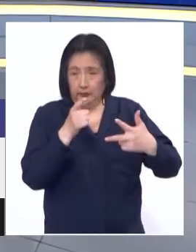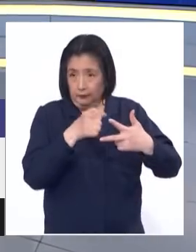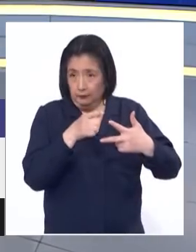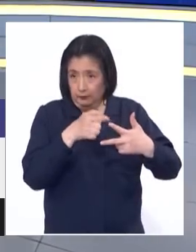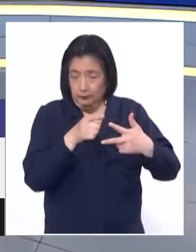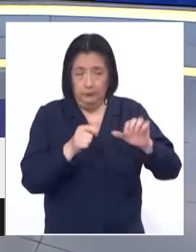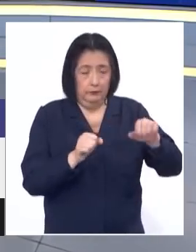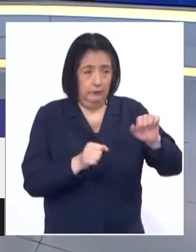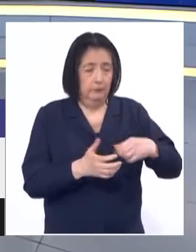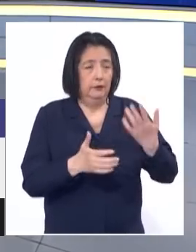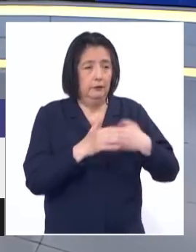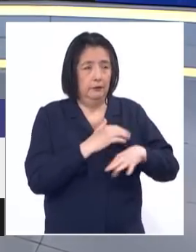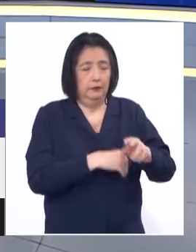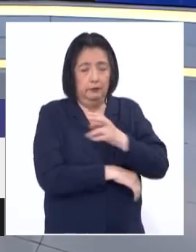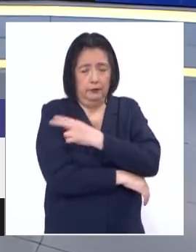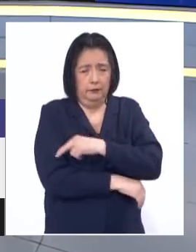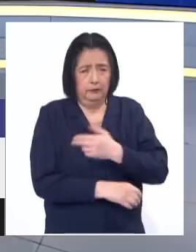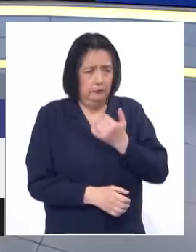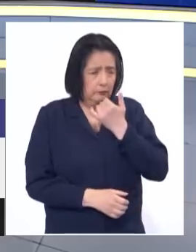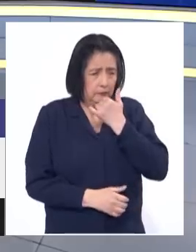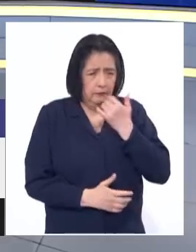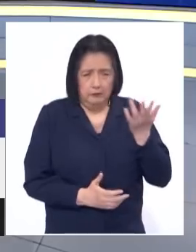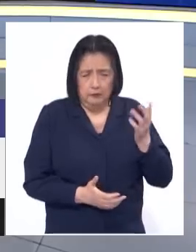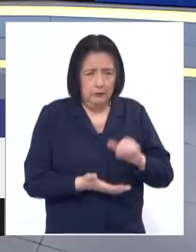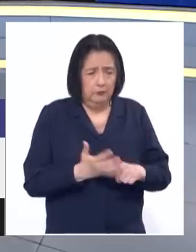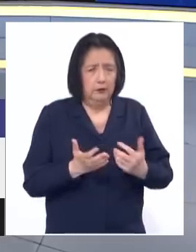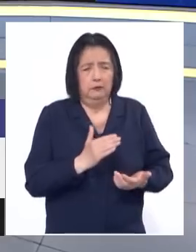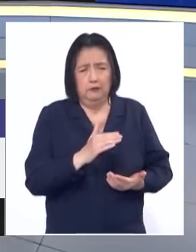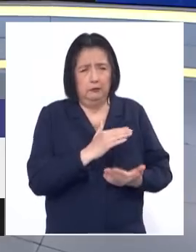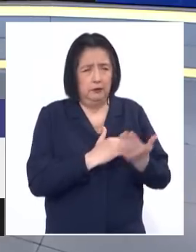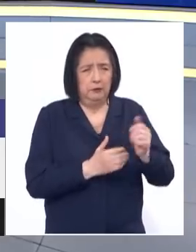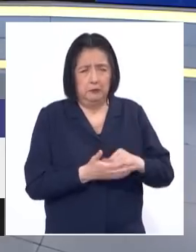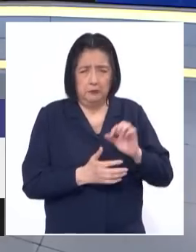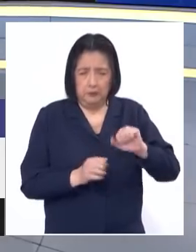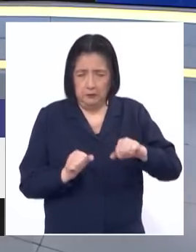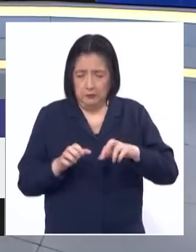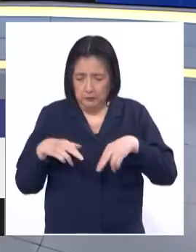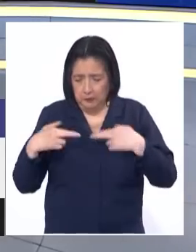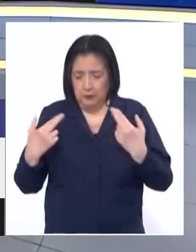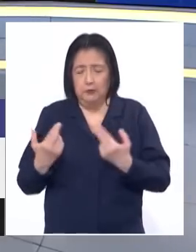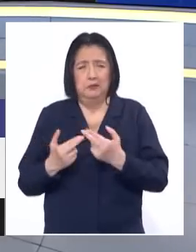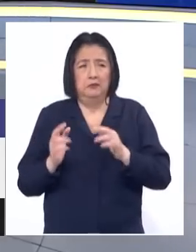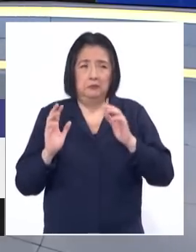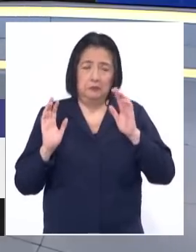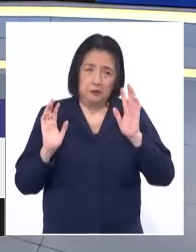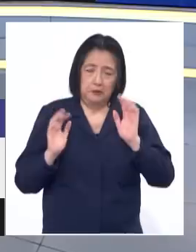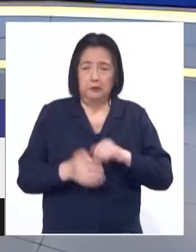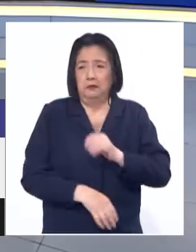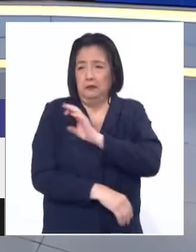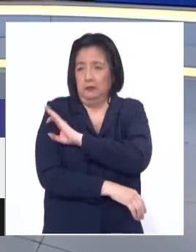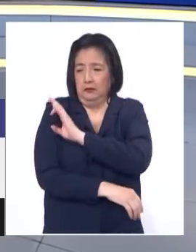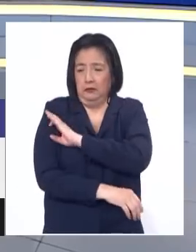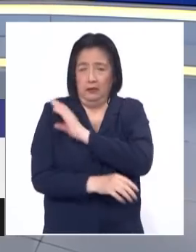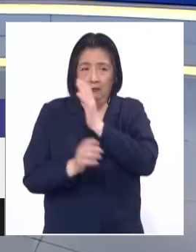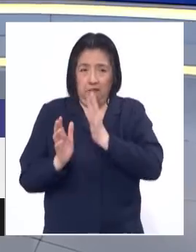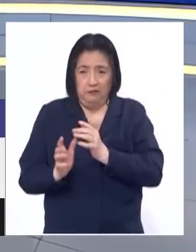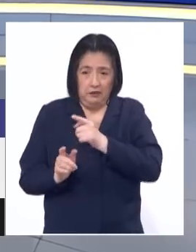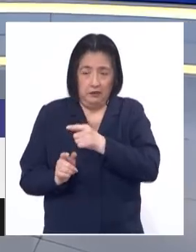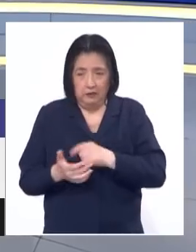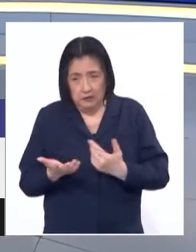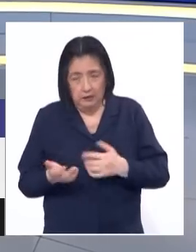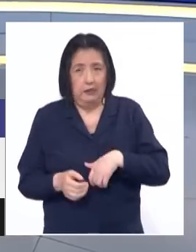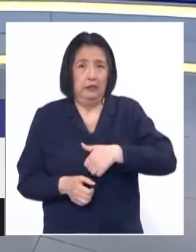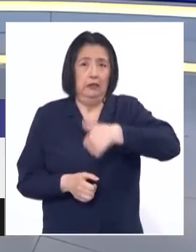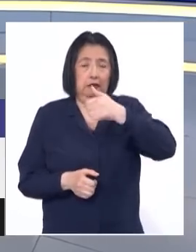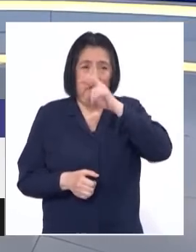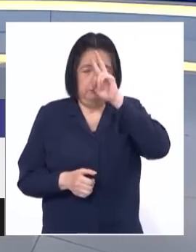concretamente, se encontraba en el hospital. ¿Qué sucedió en medio de la madrugada? Hubo una reunión. Al parecer, la fiscal de la Nación se enteró de